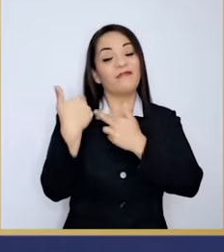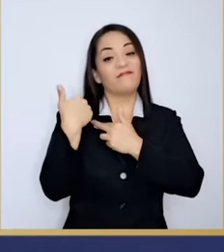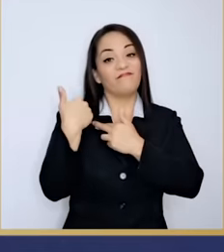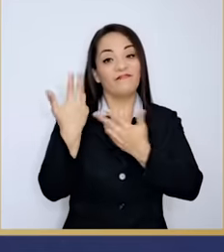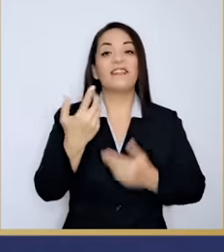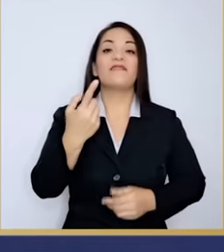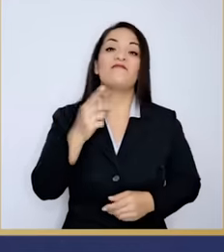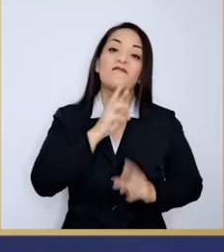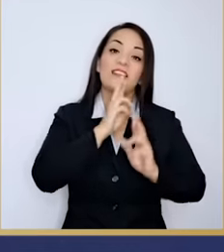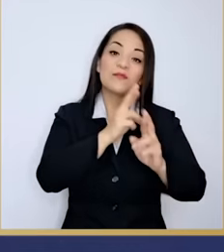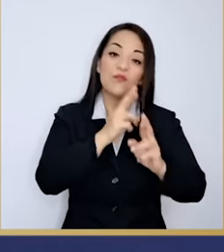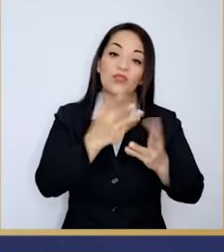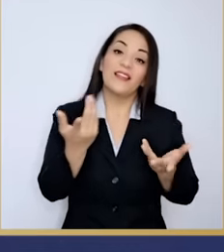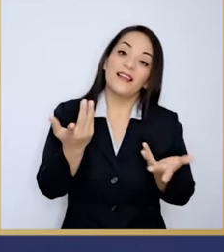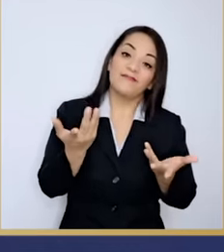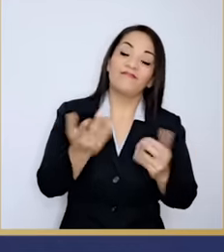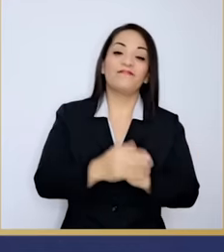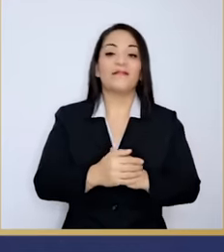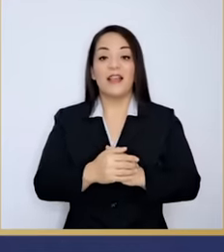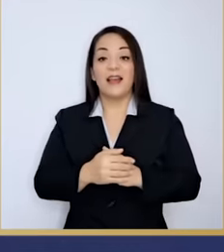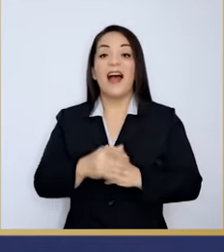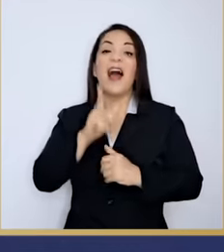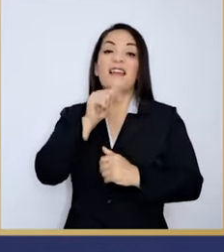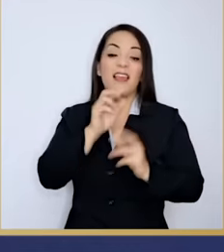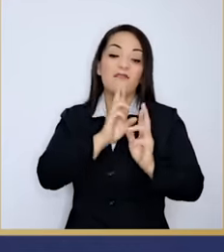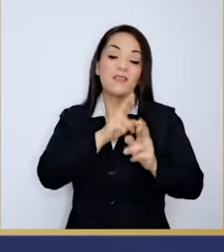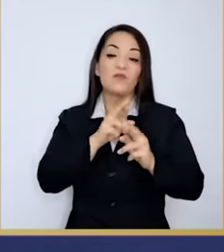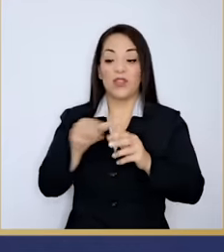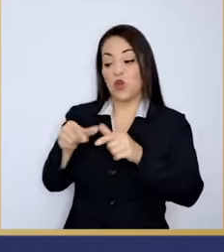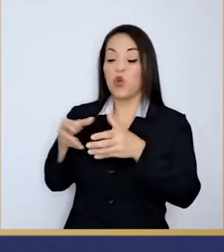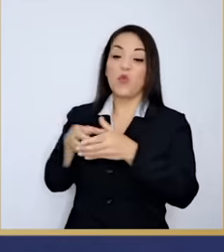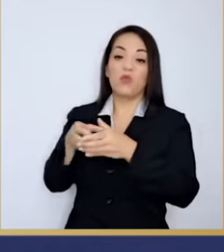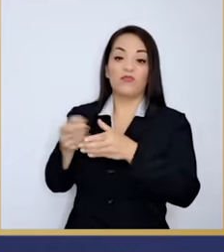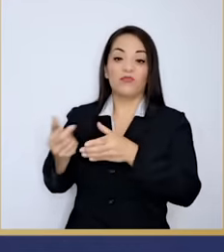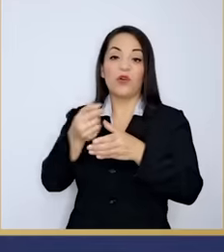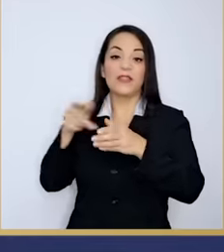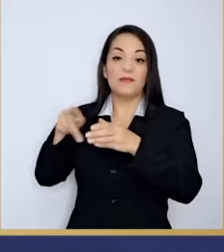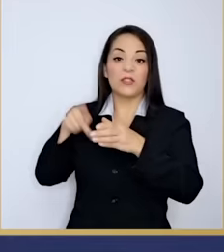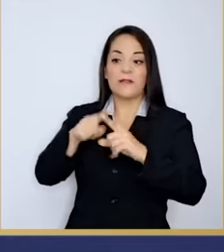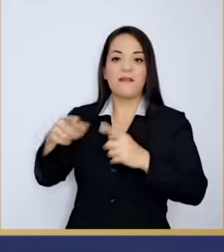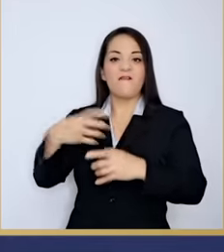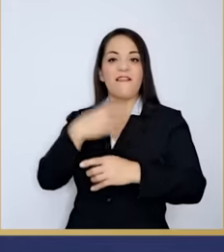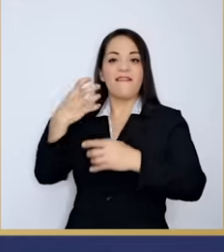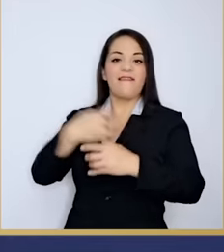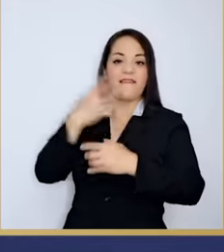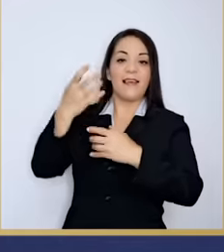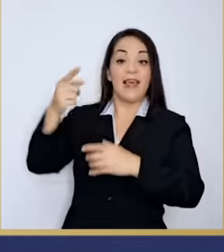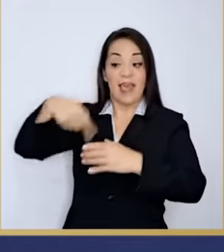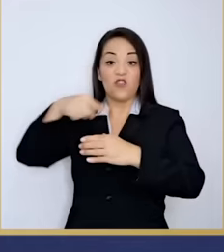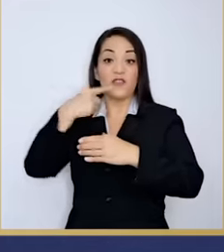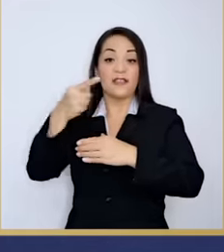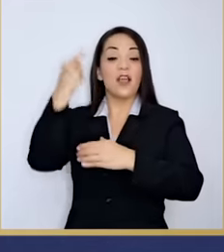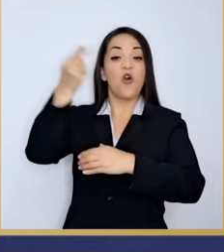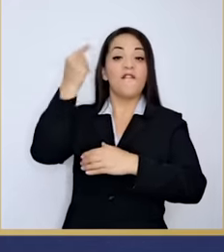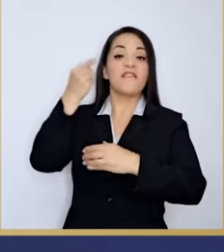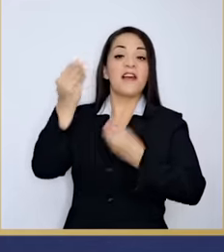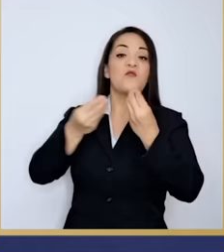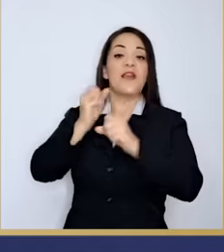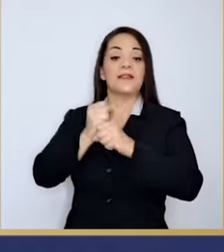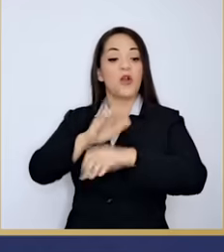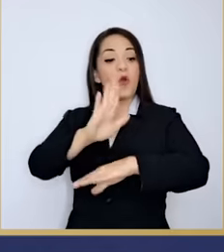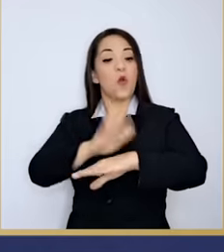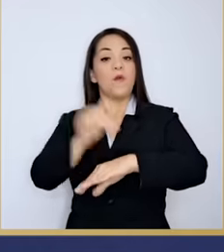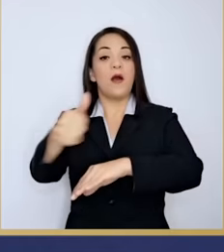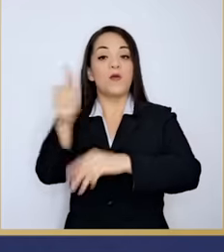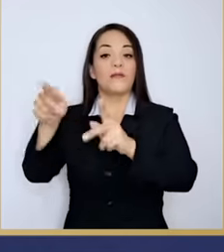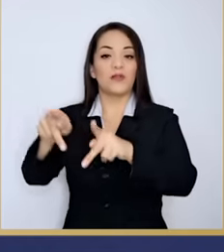a responder a un grupo pequeñito pero cada vez más bullicioso que dice que este